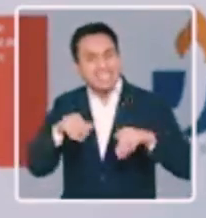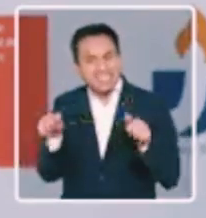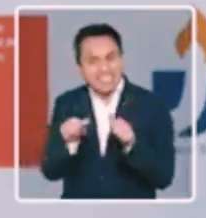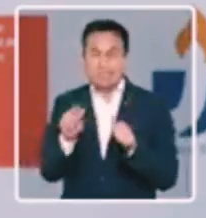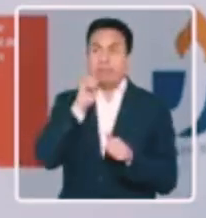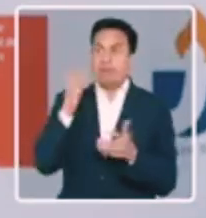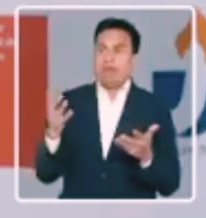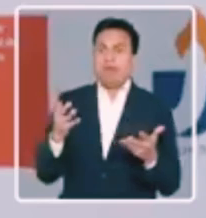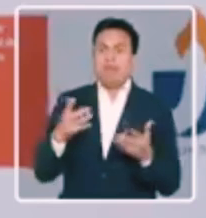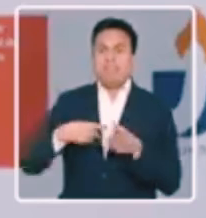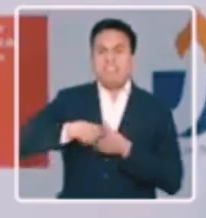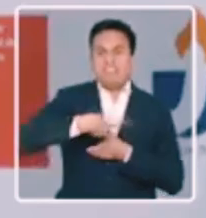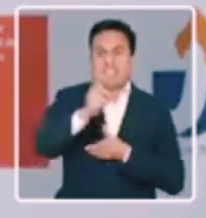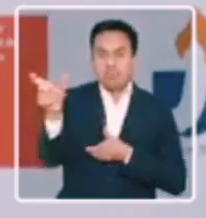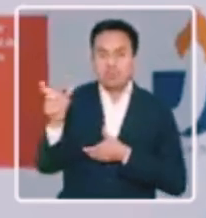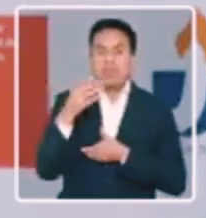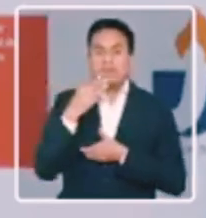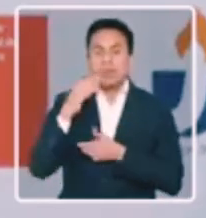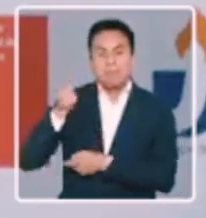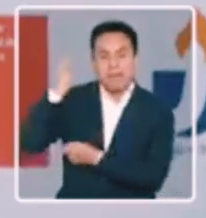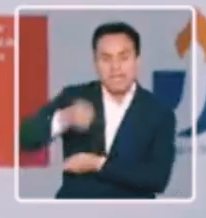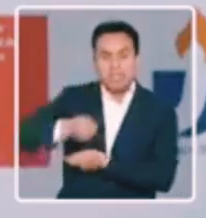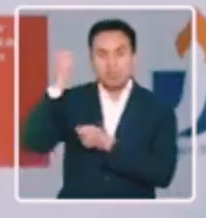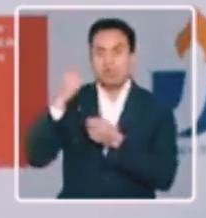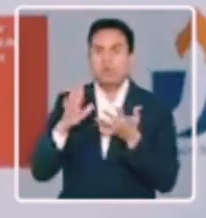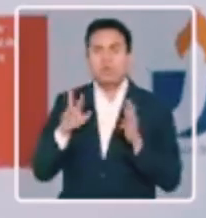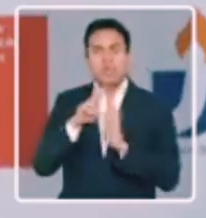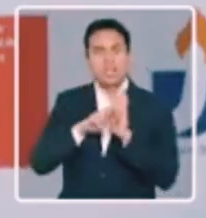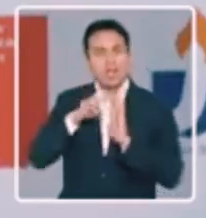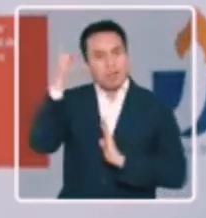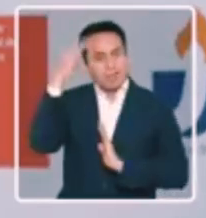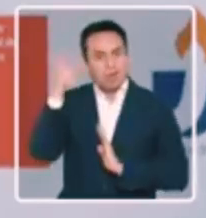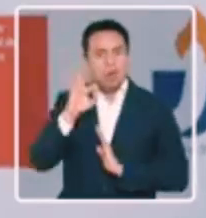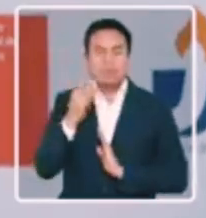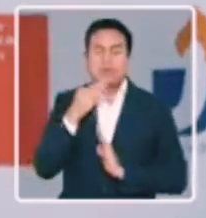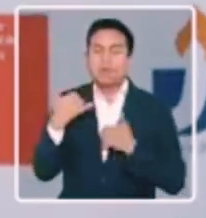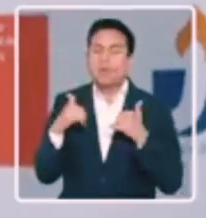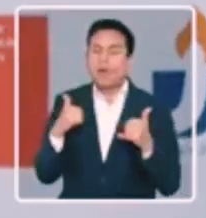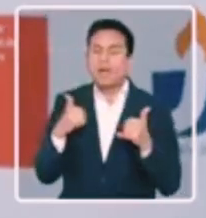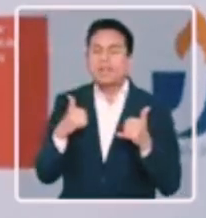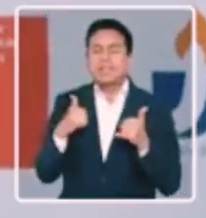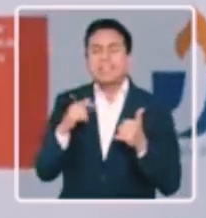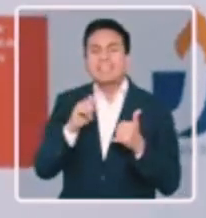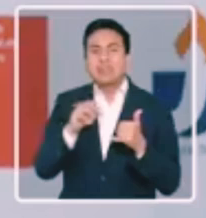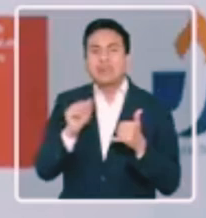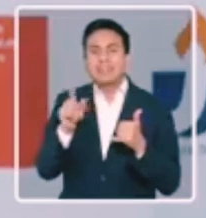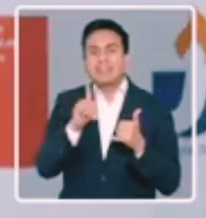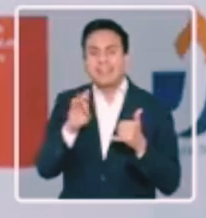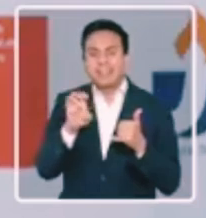creer que el lanzamiento del disco el lanzamiento de Martillo nos aprendiéramos las reglas o aprendiéramos a cómo se jugaba el tiro